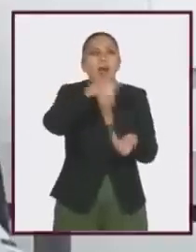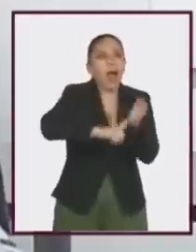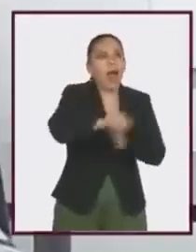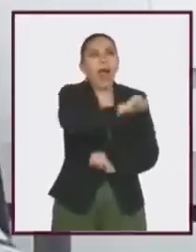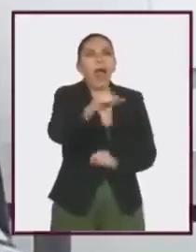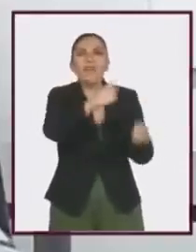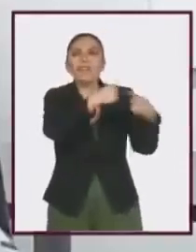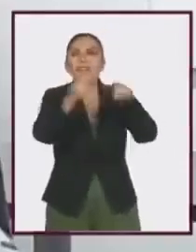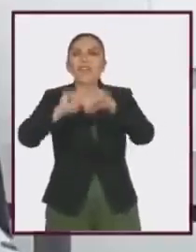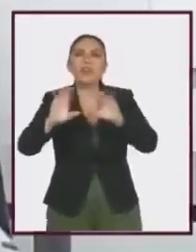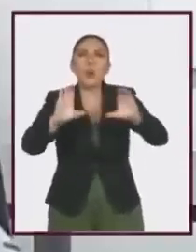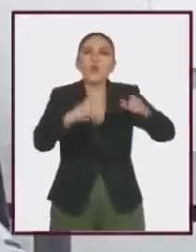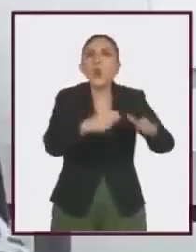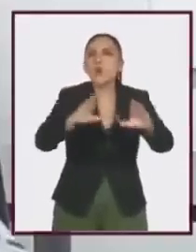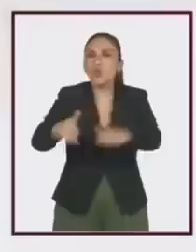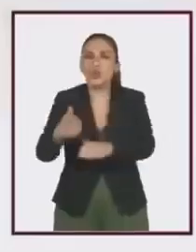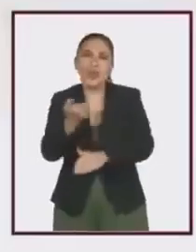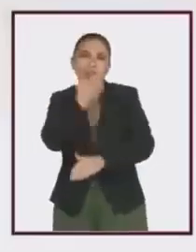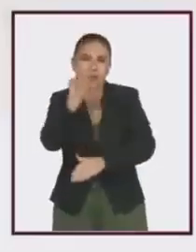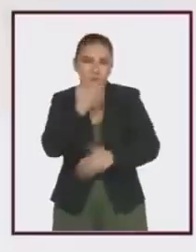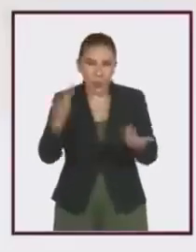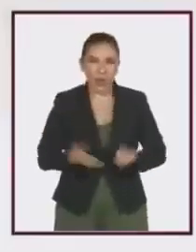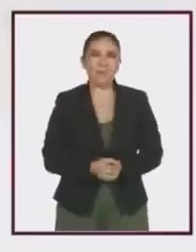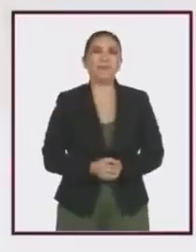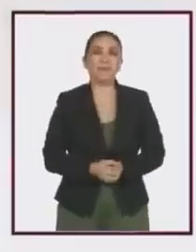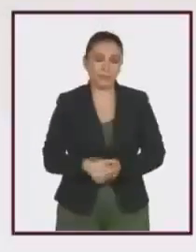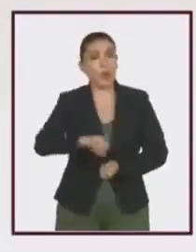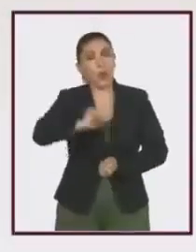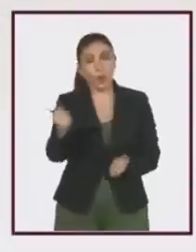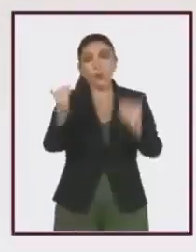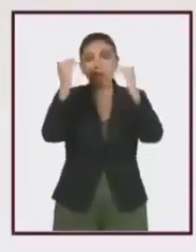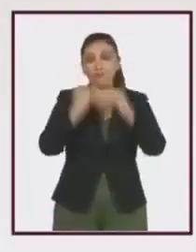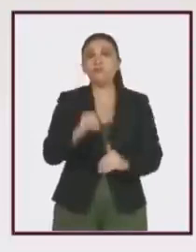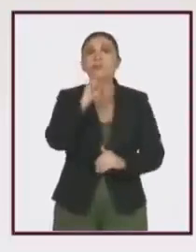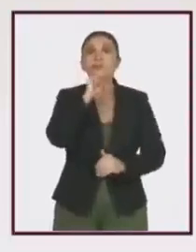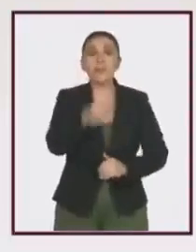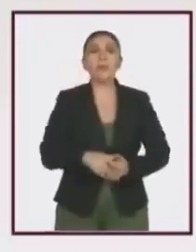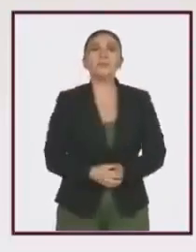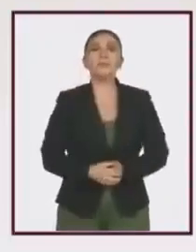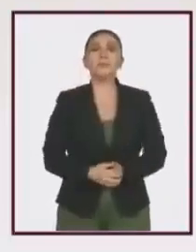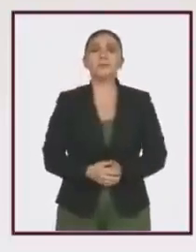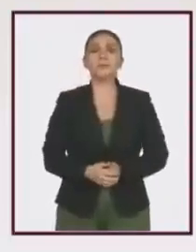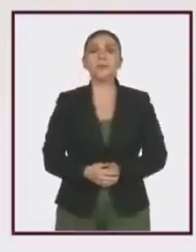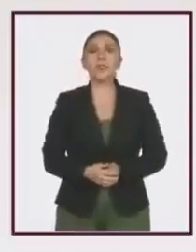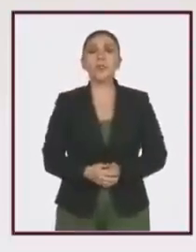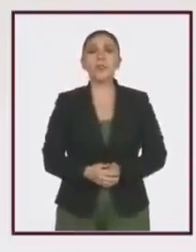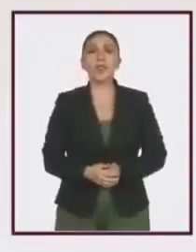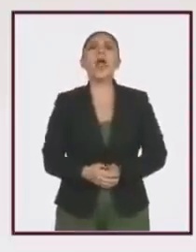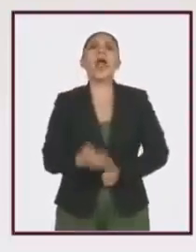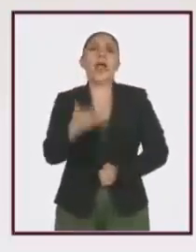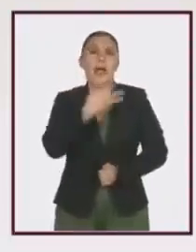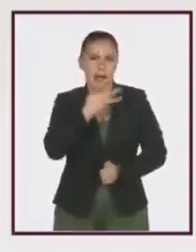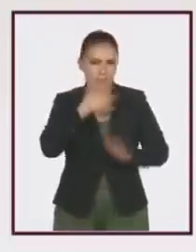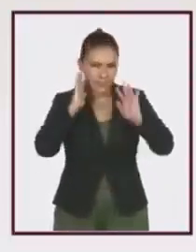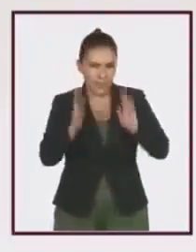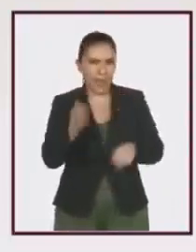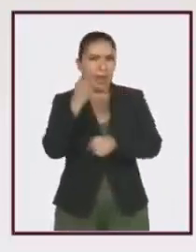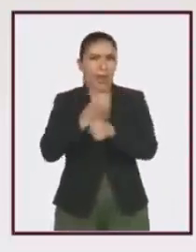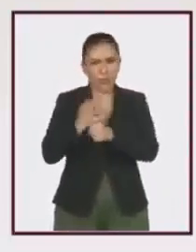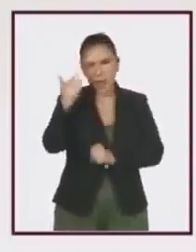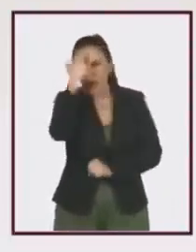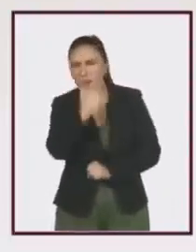las comunidades escolares. Por otra parte, también están siendo revisados por